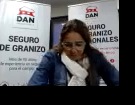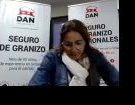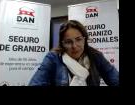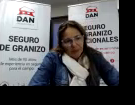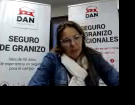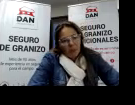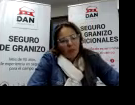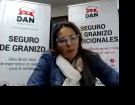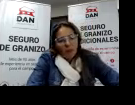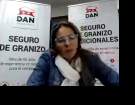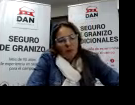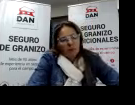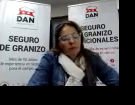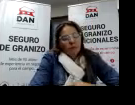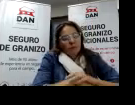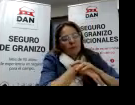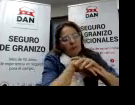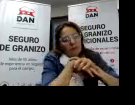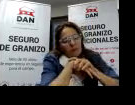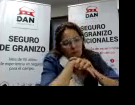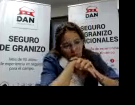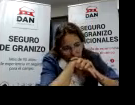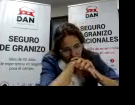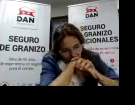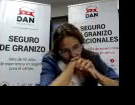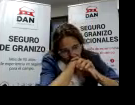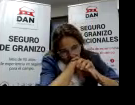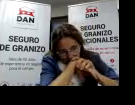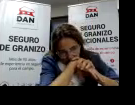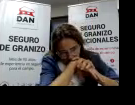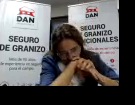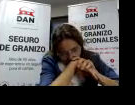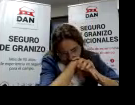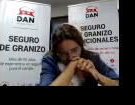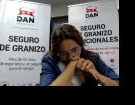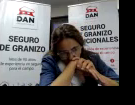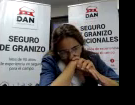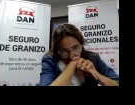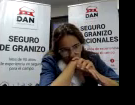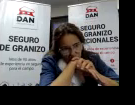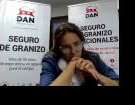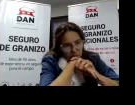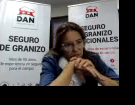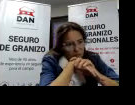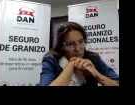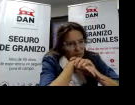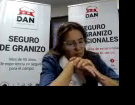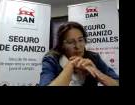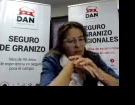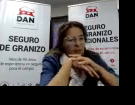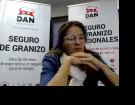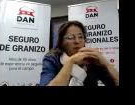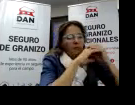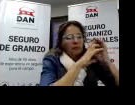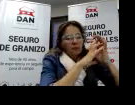tardías. Pero acá como estamos saliendo del evento La Niña, bueno, podemos llegar a tener, o el riesgo entre bajo y moderado